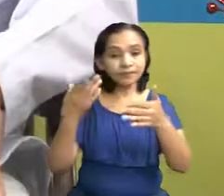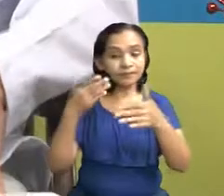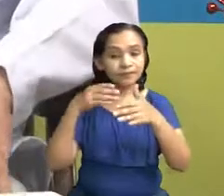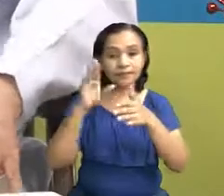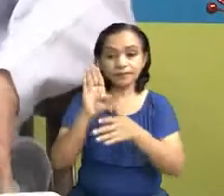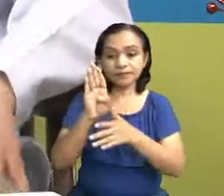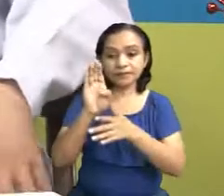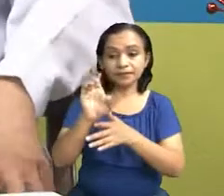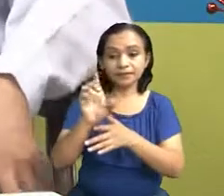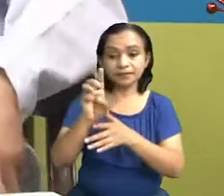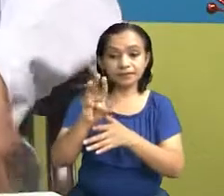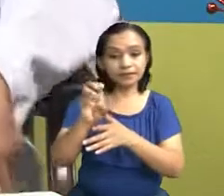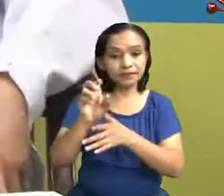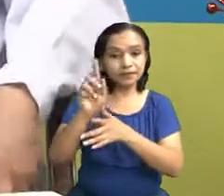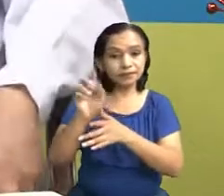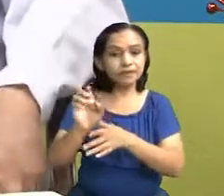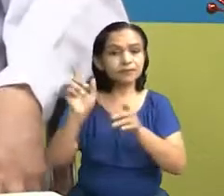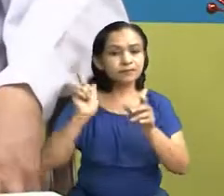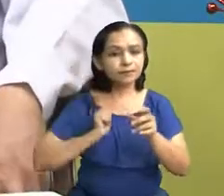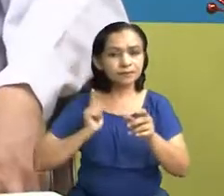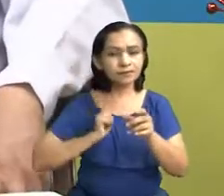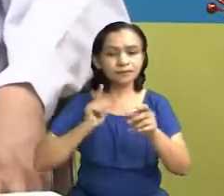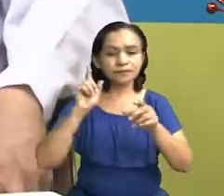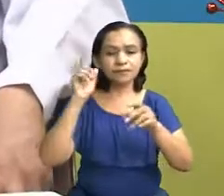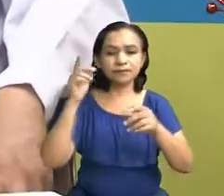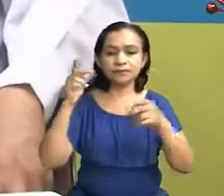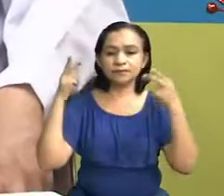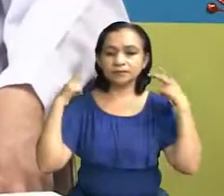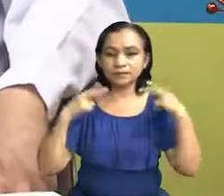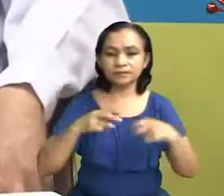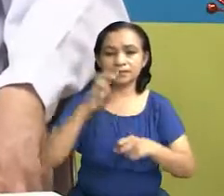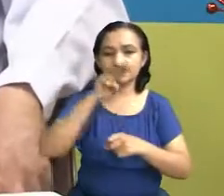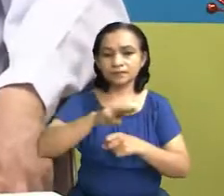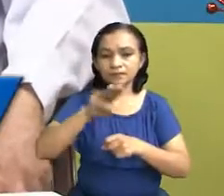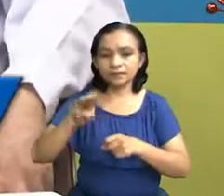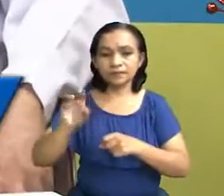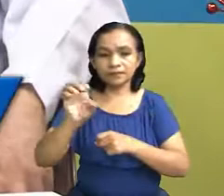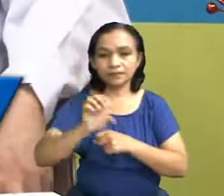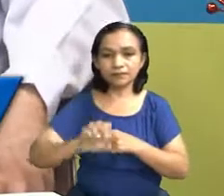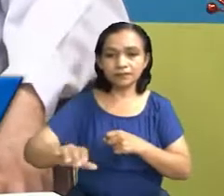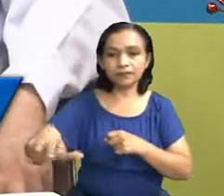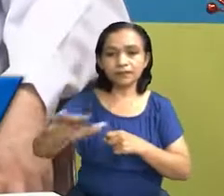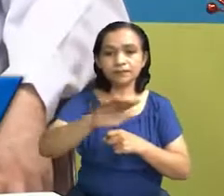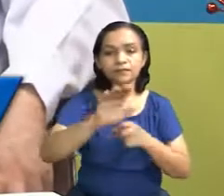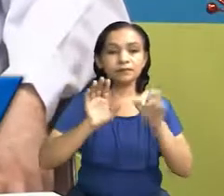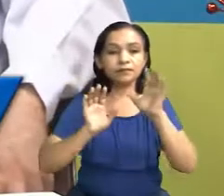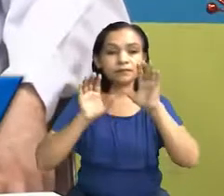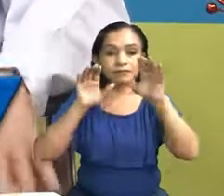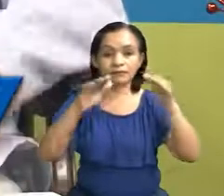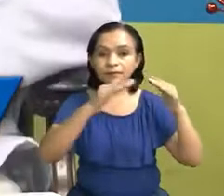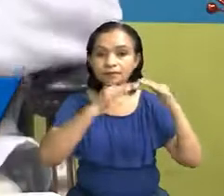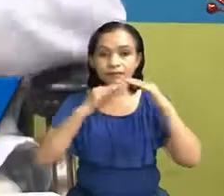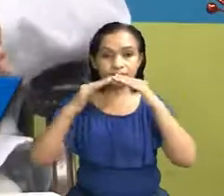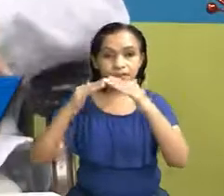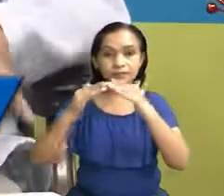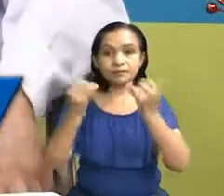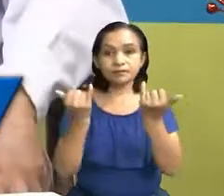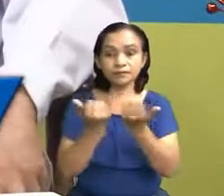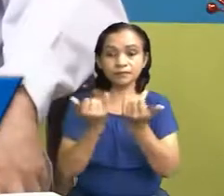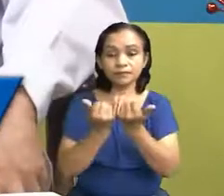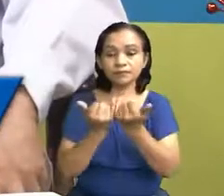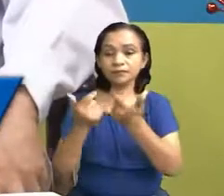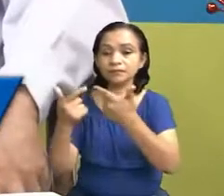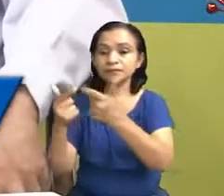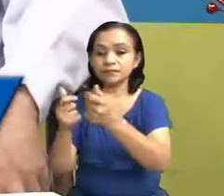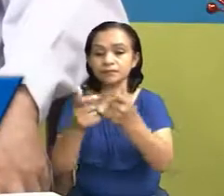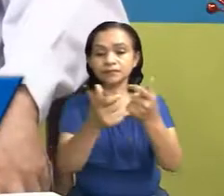Belmonte, tenemos bancos de sangre también en Juigalpa, en Matagalpa, en Estelí y en León, ¿verdad? Que a su vez, a través de unidades